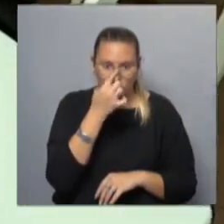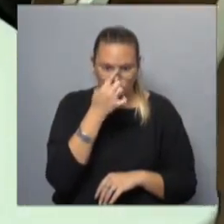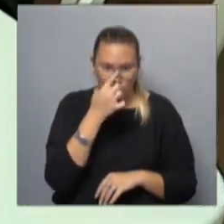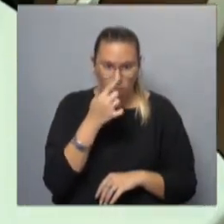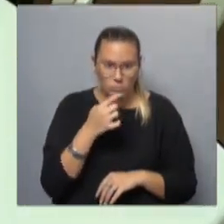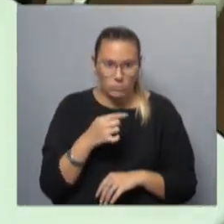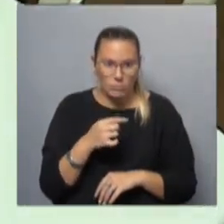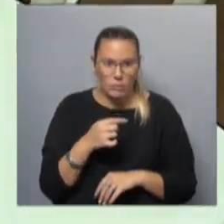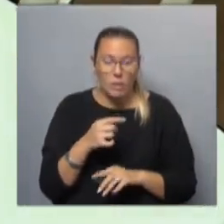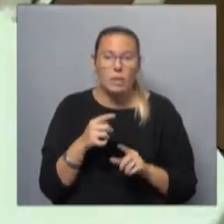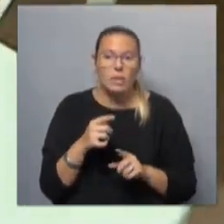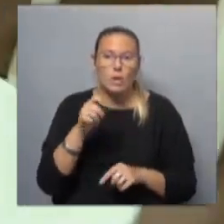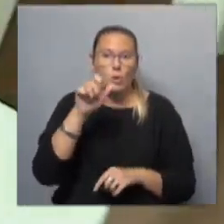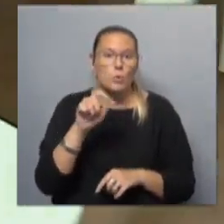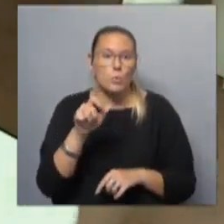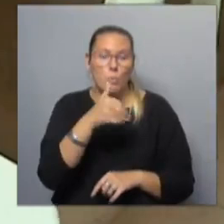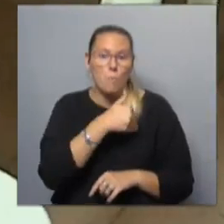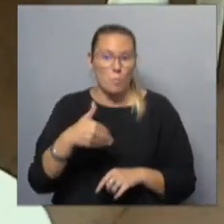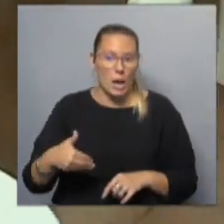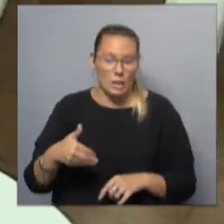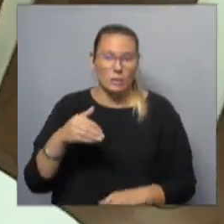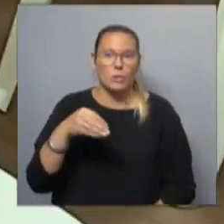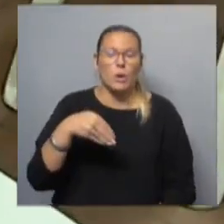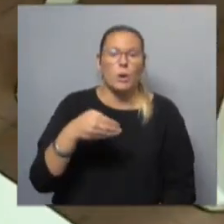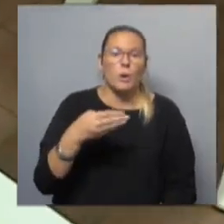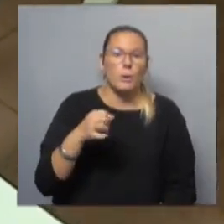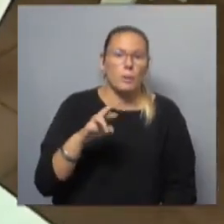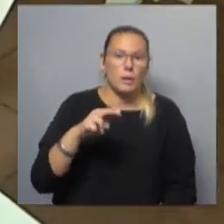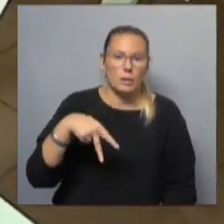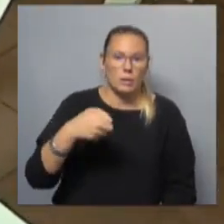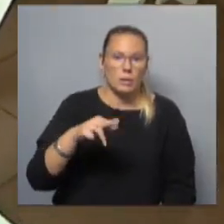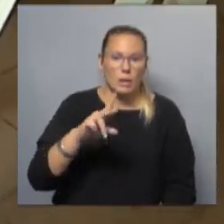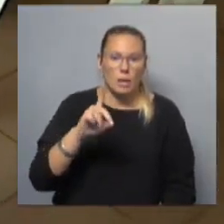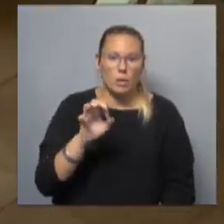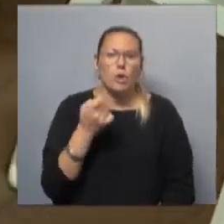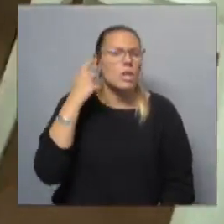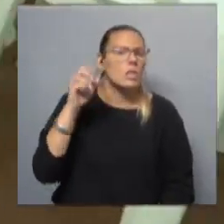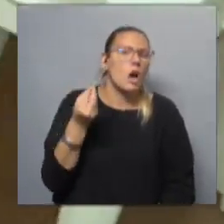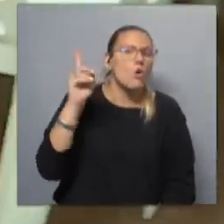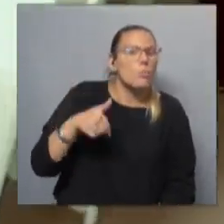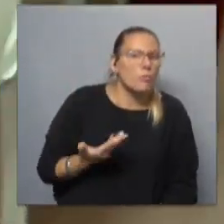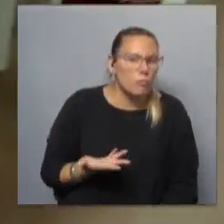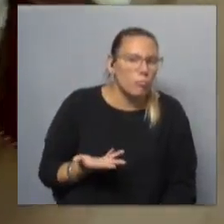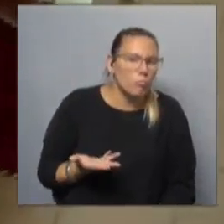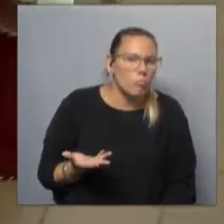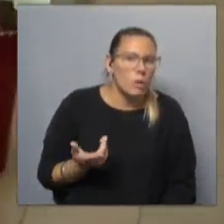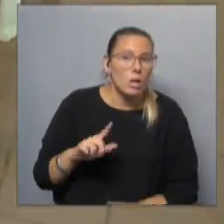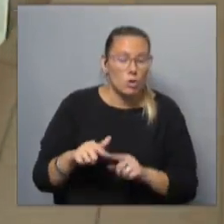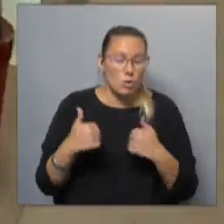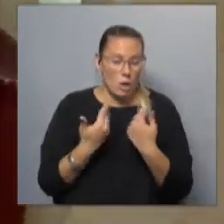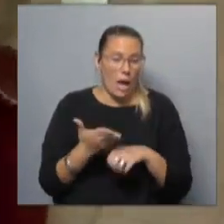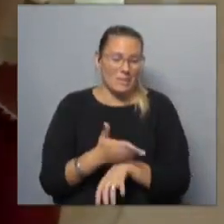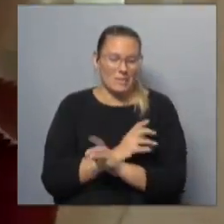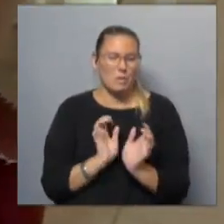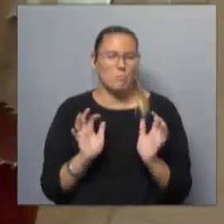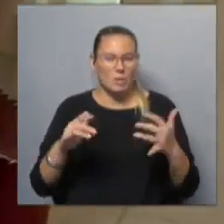Y nada más y nada menos con un maestro como Bernardo, ¿verdad? ¿Cómo se les ocurrió esto? Bueno, nosotros previo a la